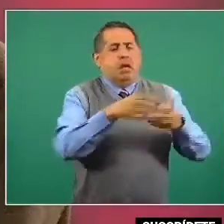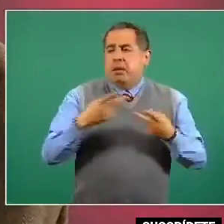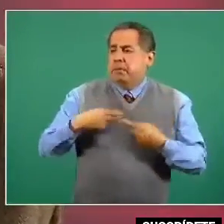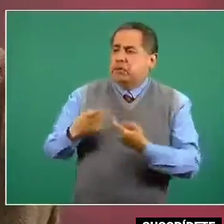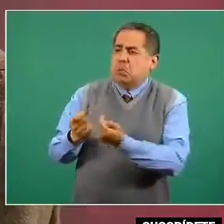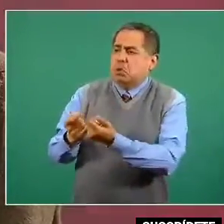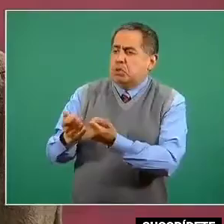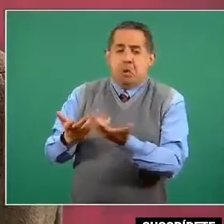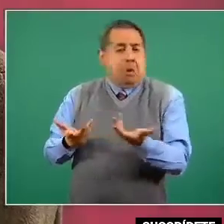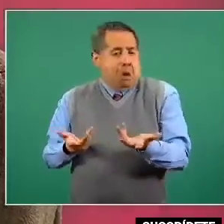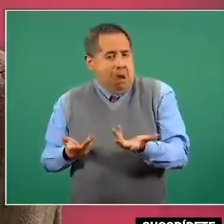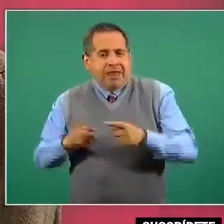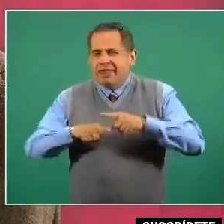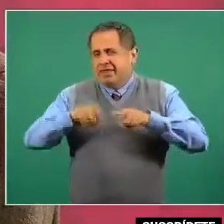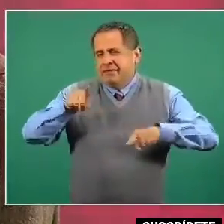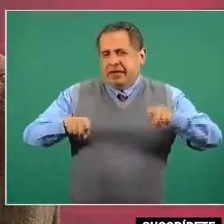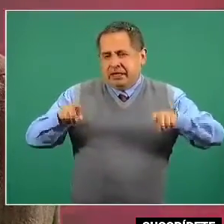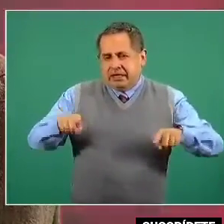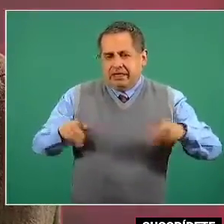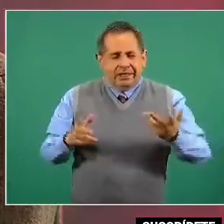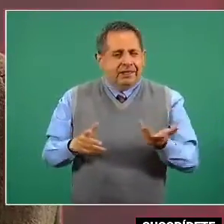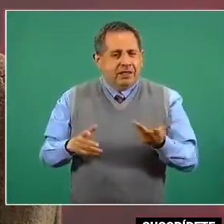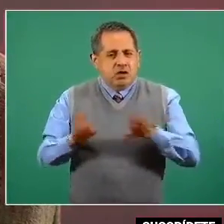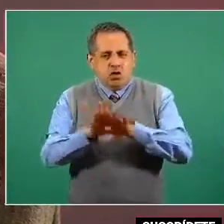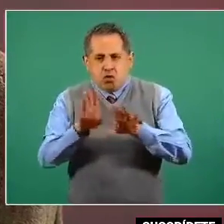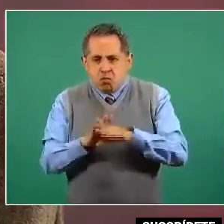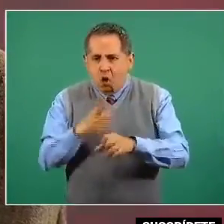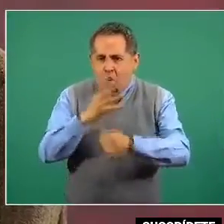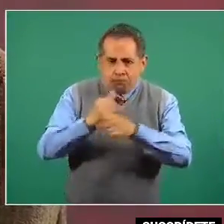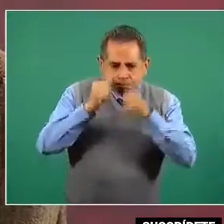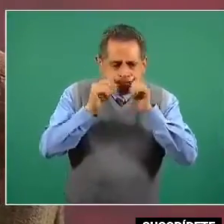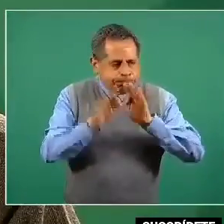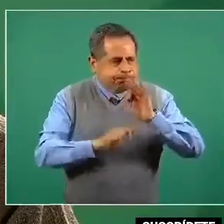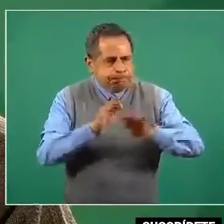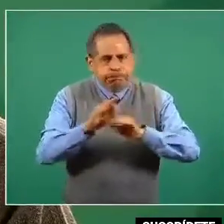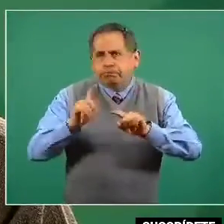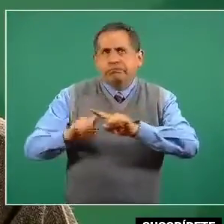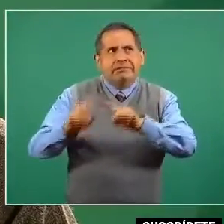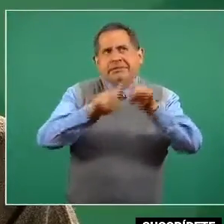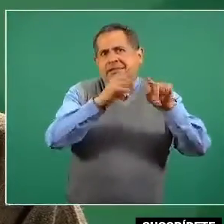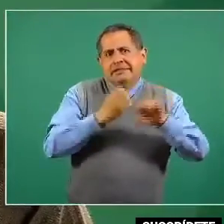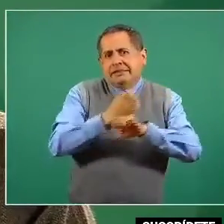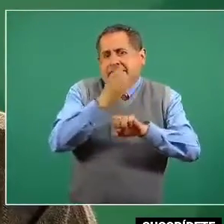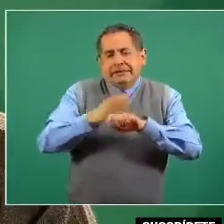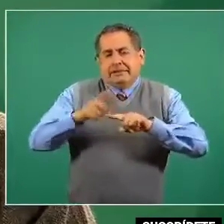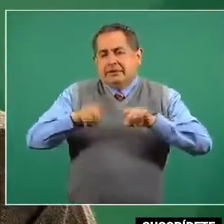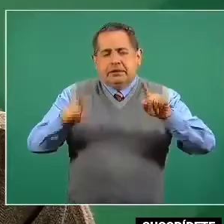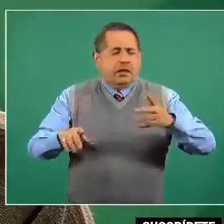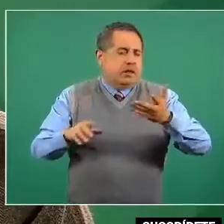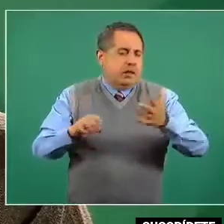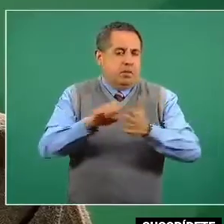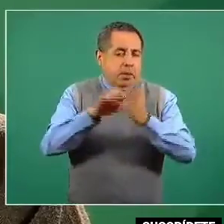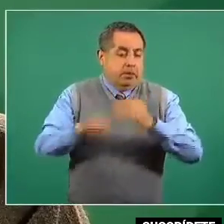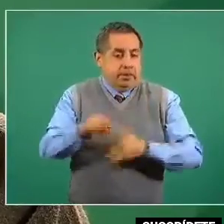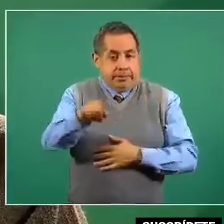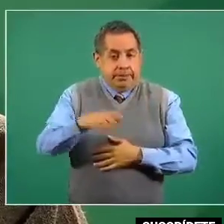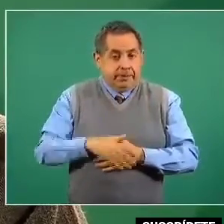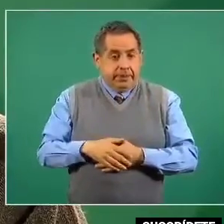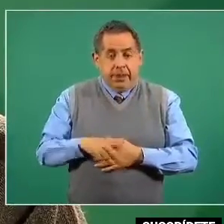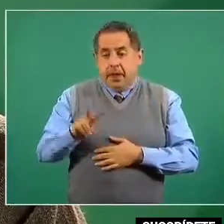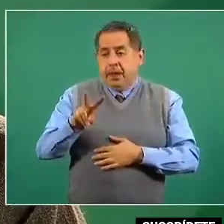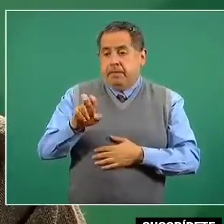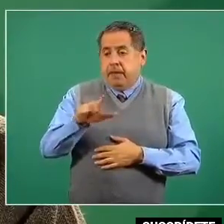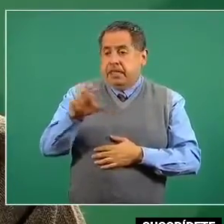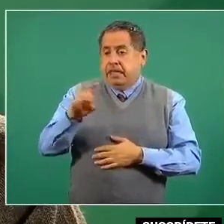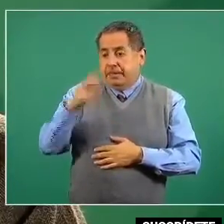que determinan el grado de dificultad que enfrenta cada entidad federativa. Específicamente el Valle de